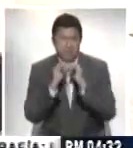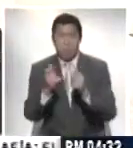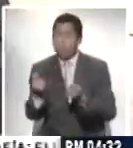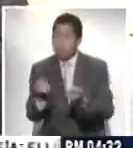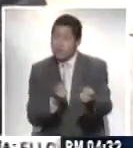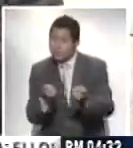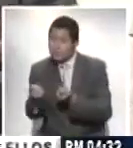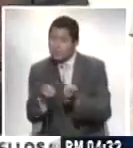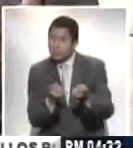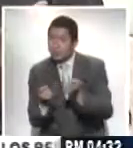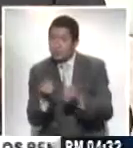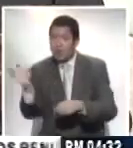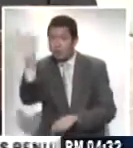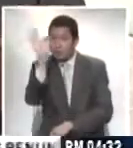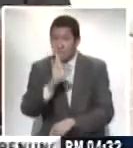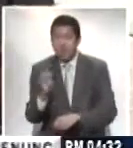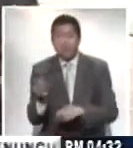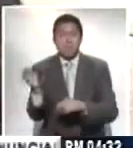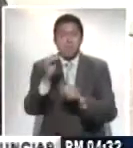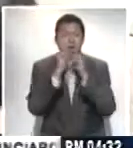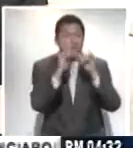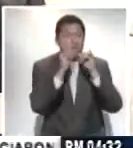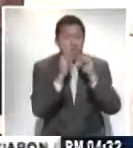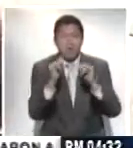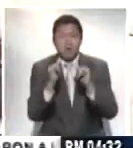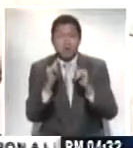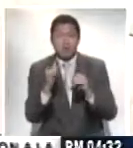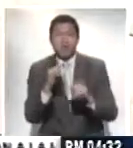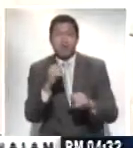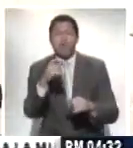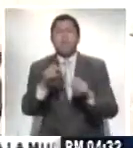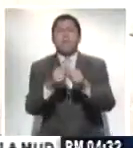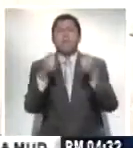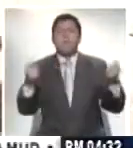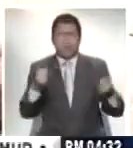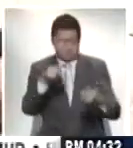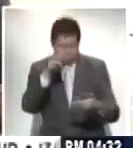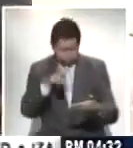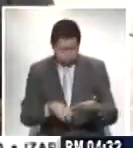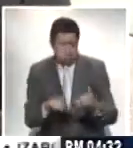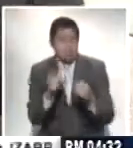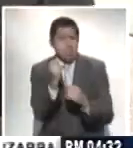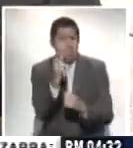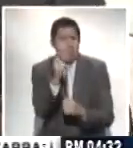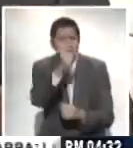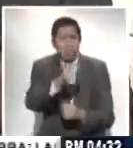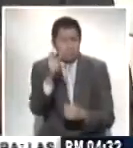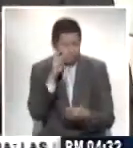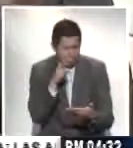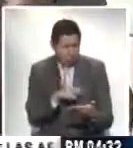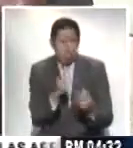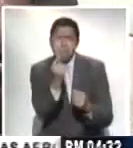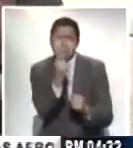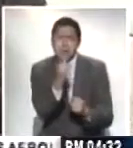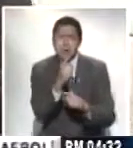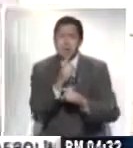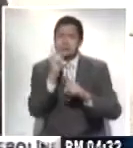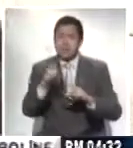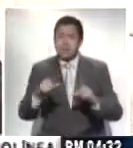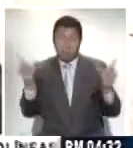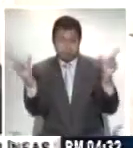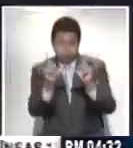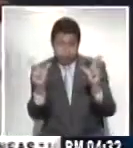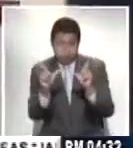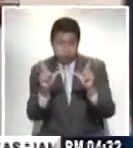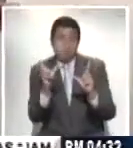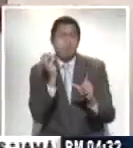al vector y dar mayor información, pues no solamente con un anuncio de prensa, que la prensa muy poca gente la lee, sino a través de los medios